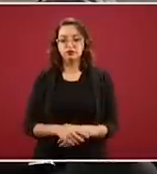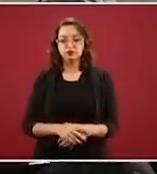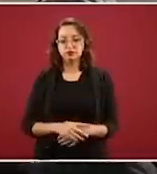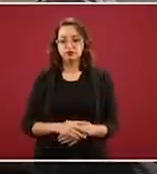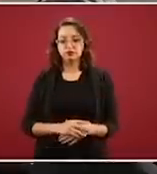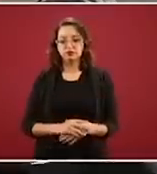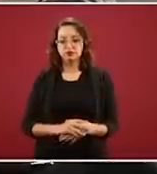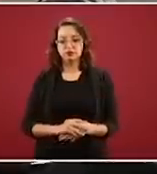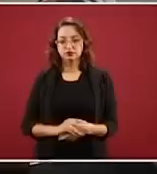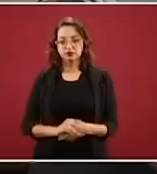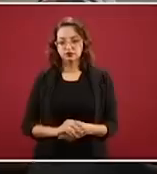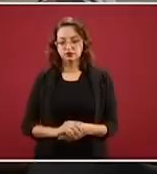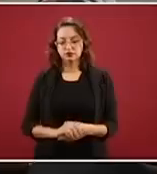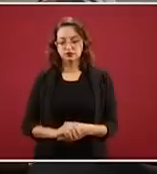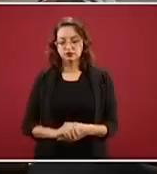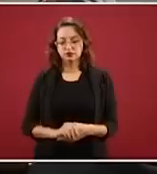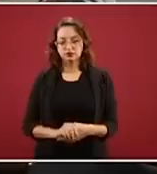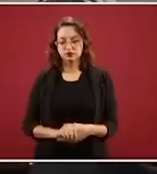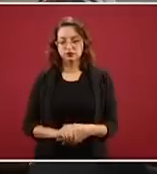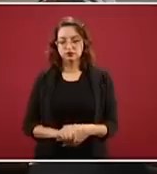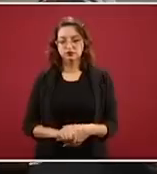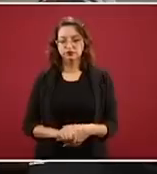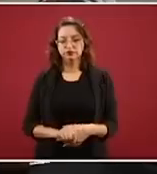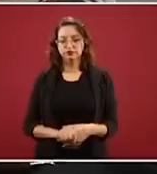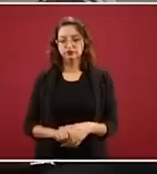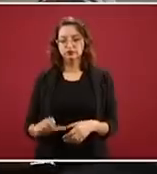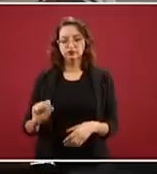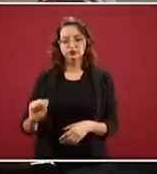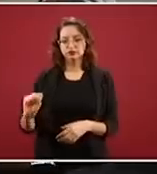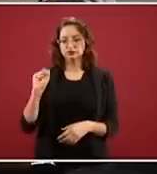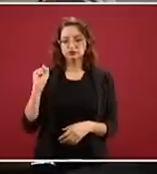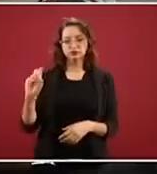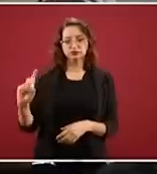miren, no, este es el fin de semana.